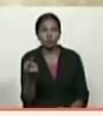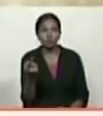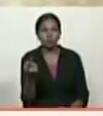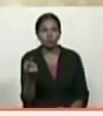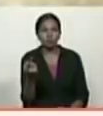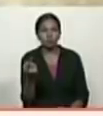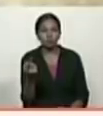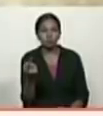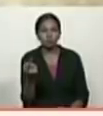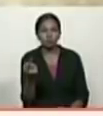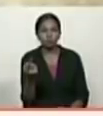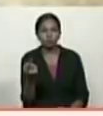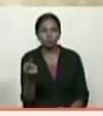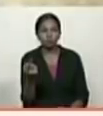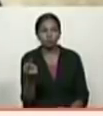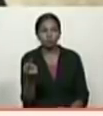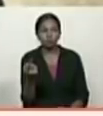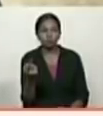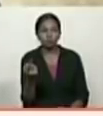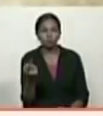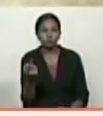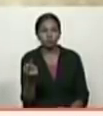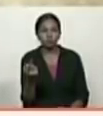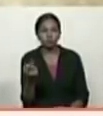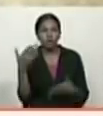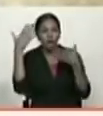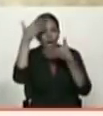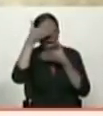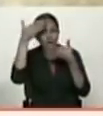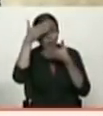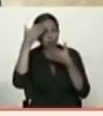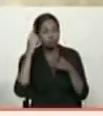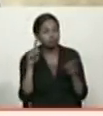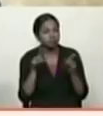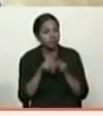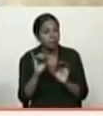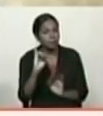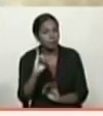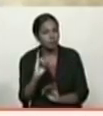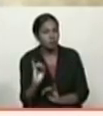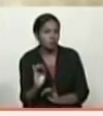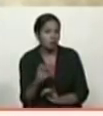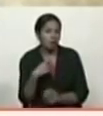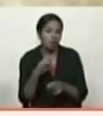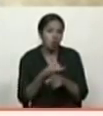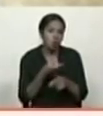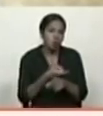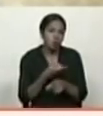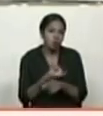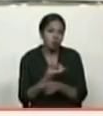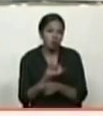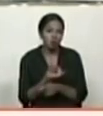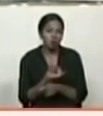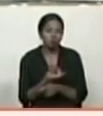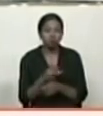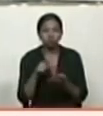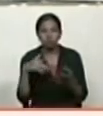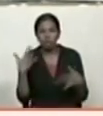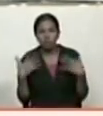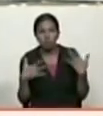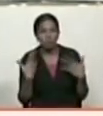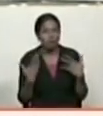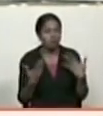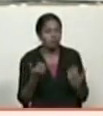Líbano pudimos reunirnos, les estoy hablando de las reuniones de gobierno, siempre hubo eventos de solidaridad con